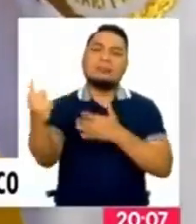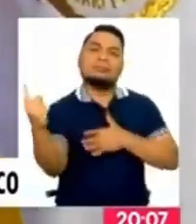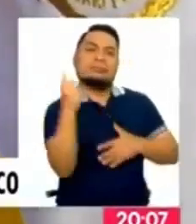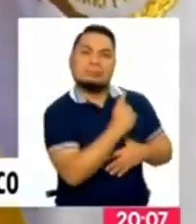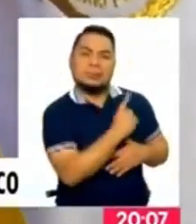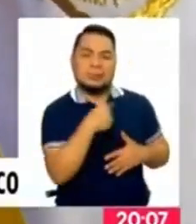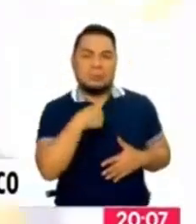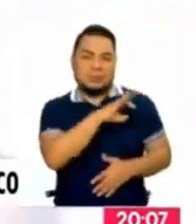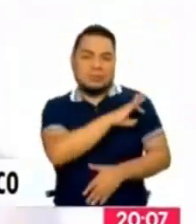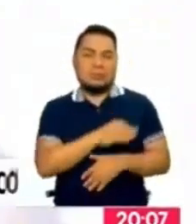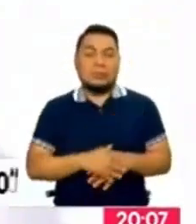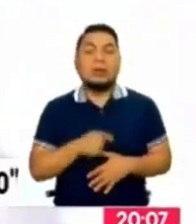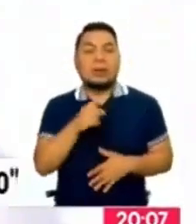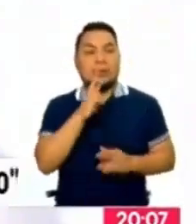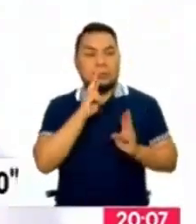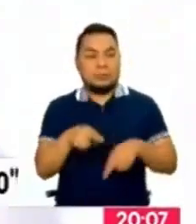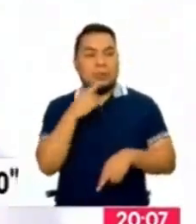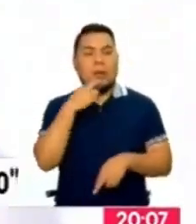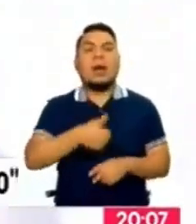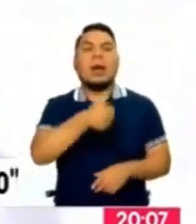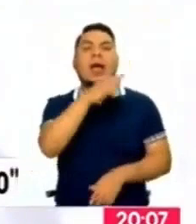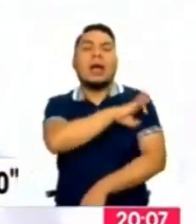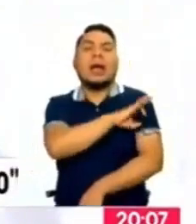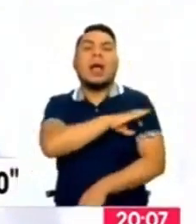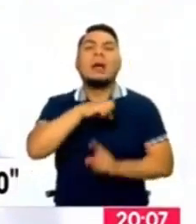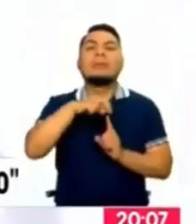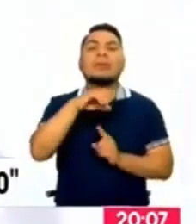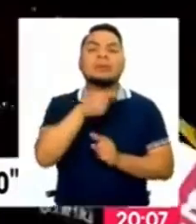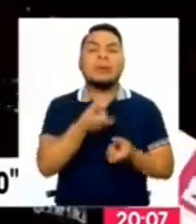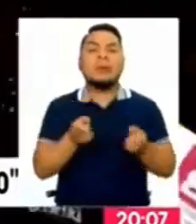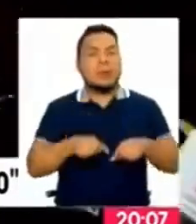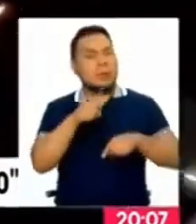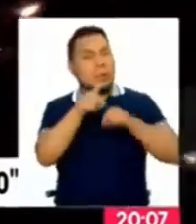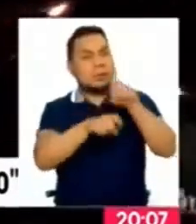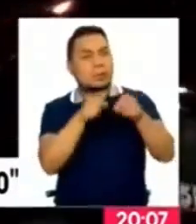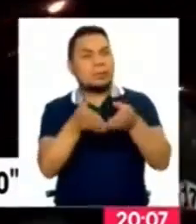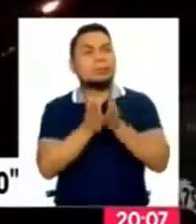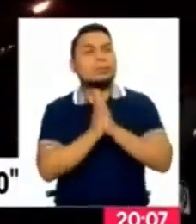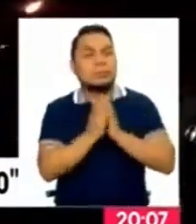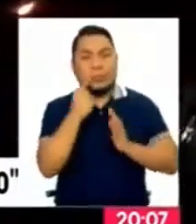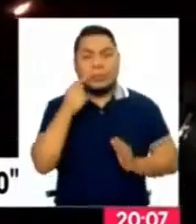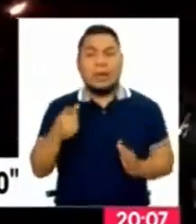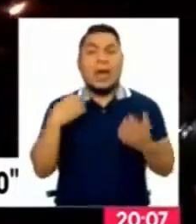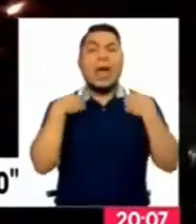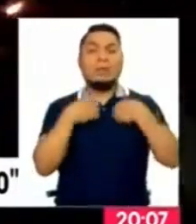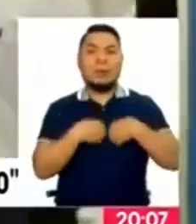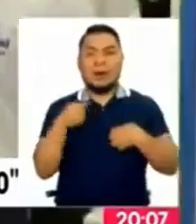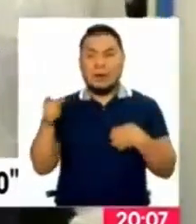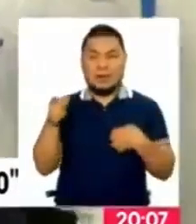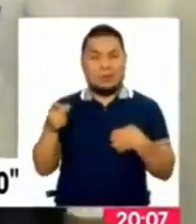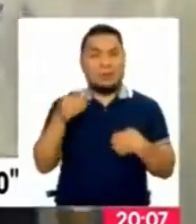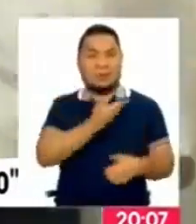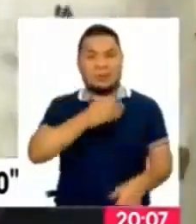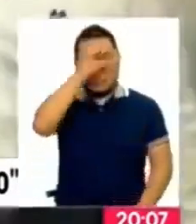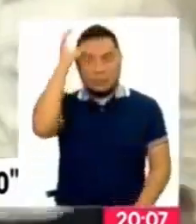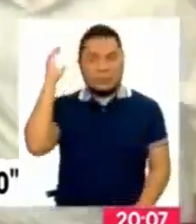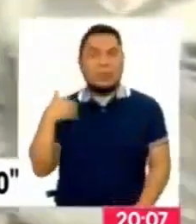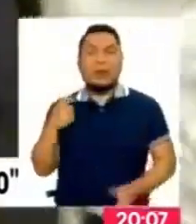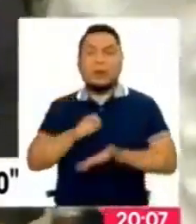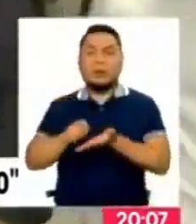jugada del ejecutivo en contra de la fiscalía ministro del interior impone a jefe de la digimin para controlar equipo especial